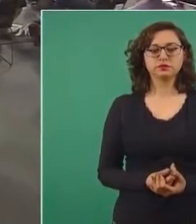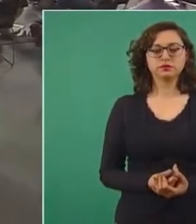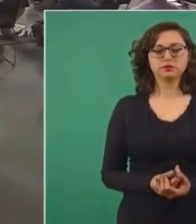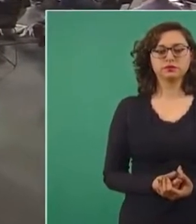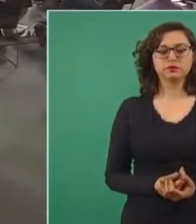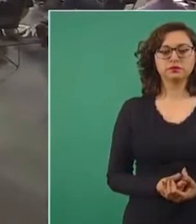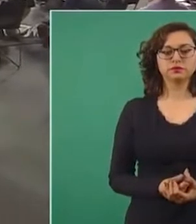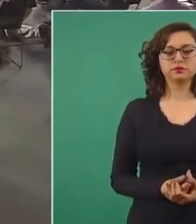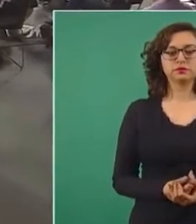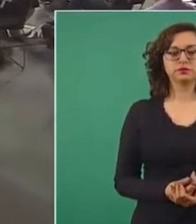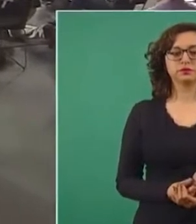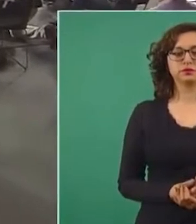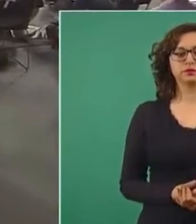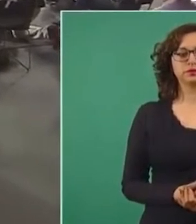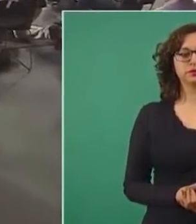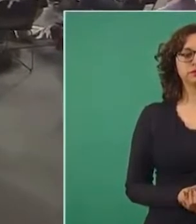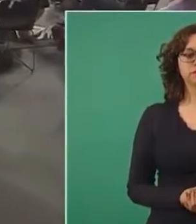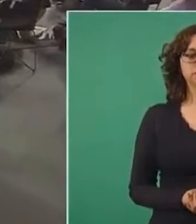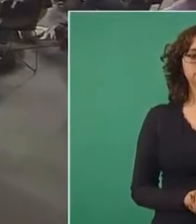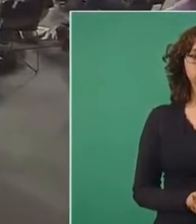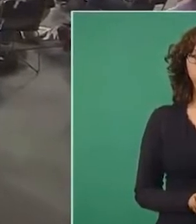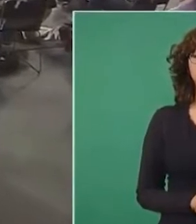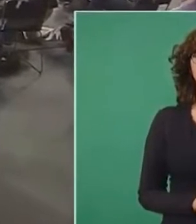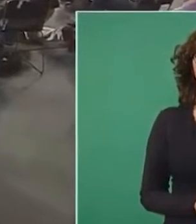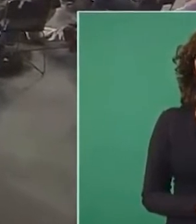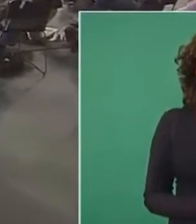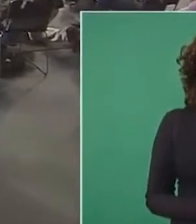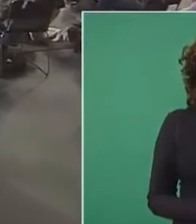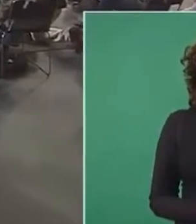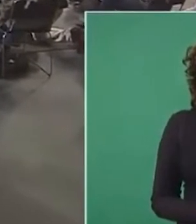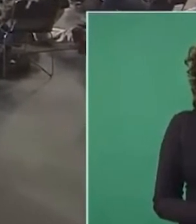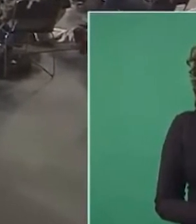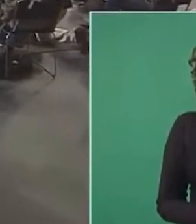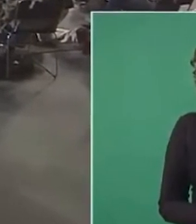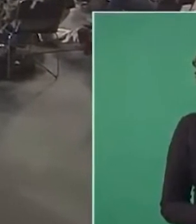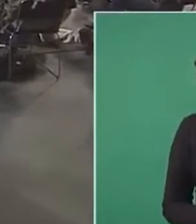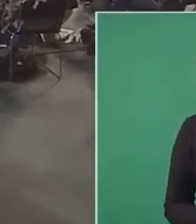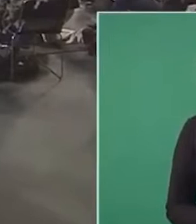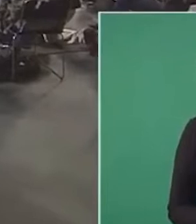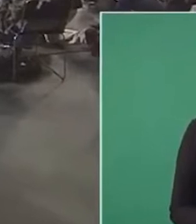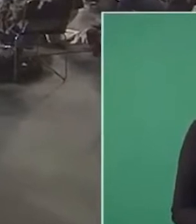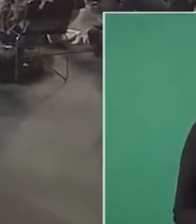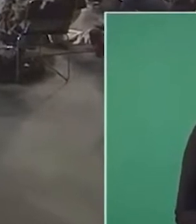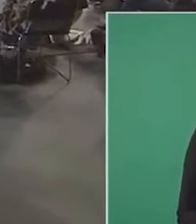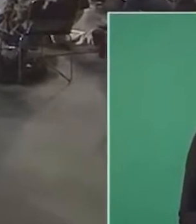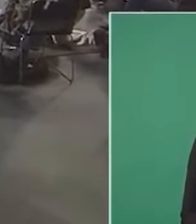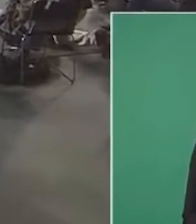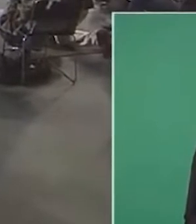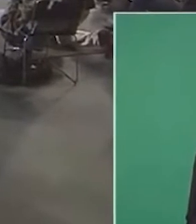ahora, según cifras oficiales, se han aplicado 1.556 millones de vacunas y